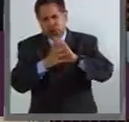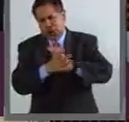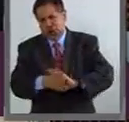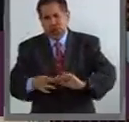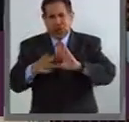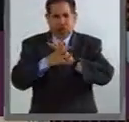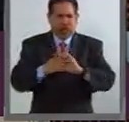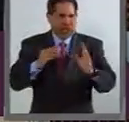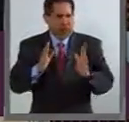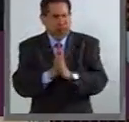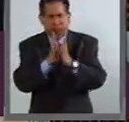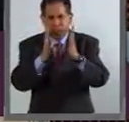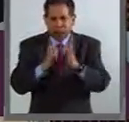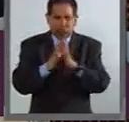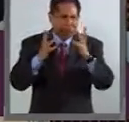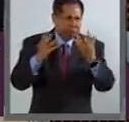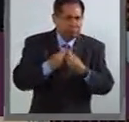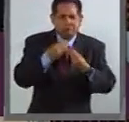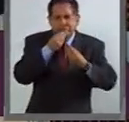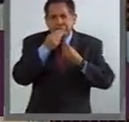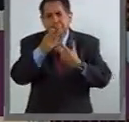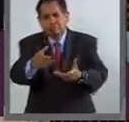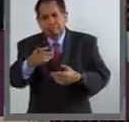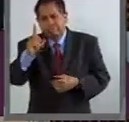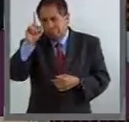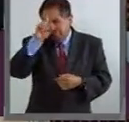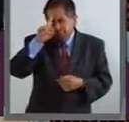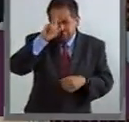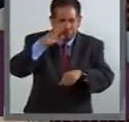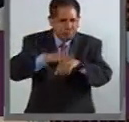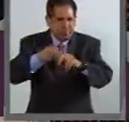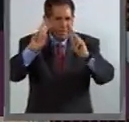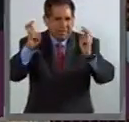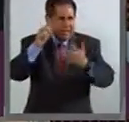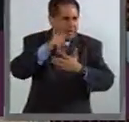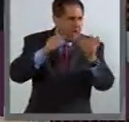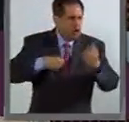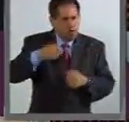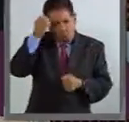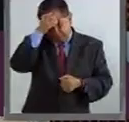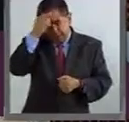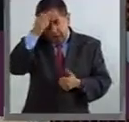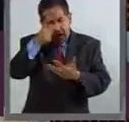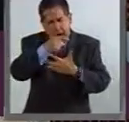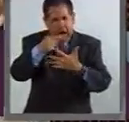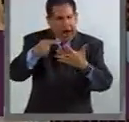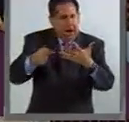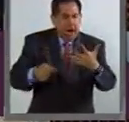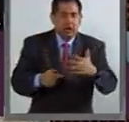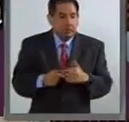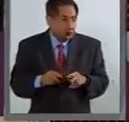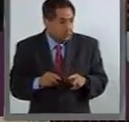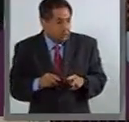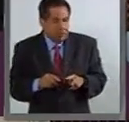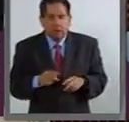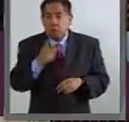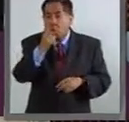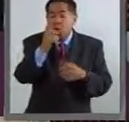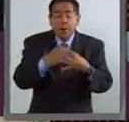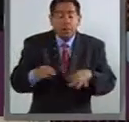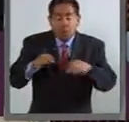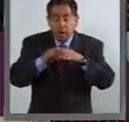estar participando, dando a conocer los temas, opinando y escuchando también, y esto es